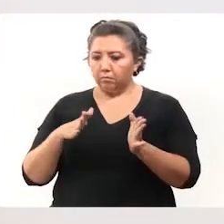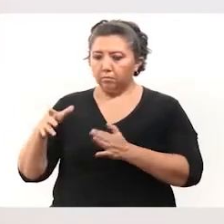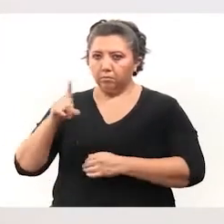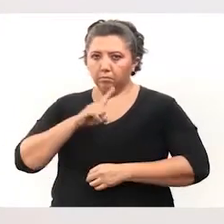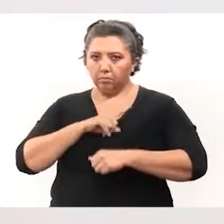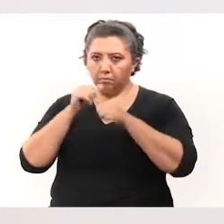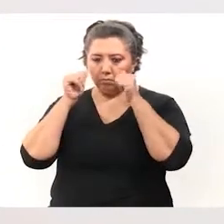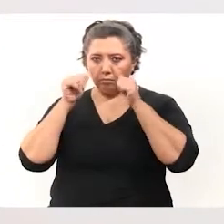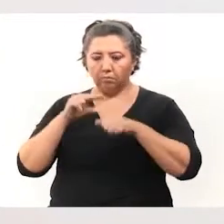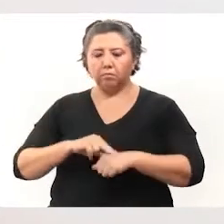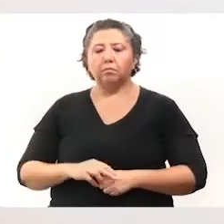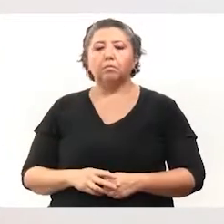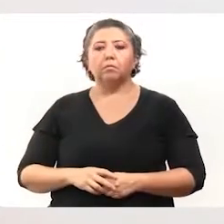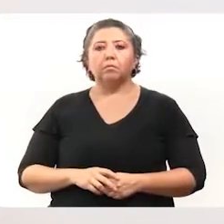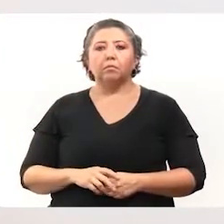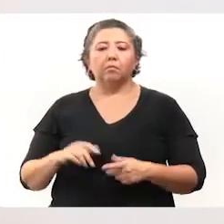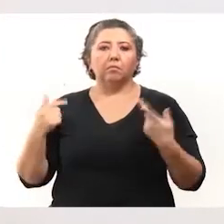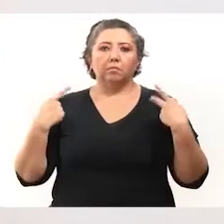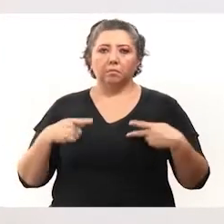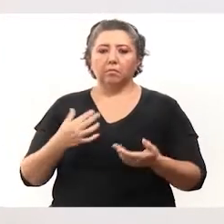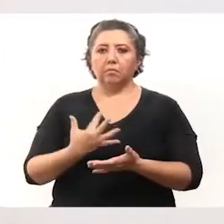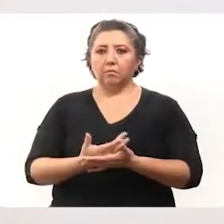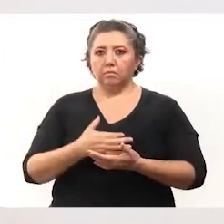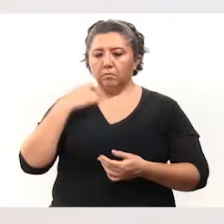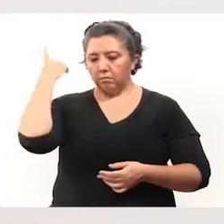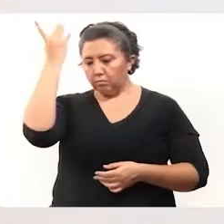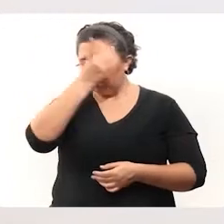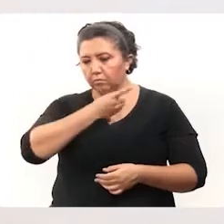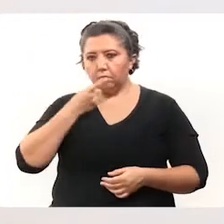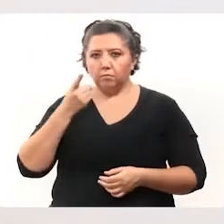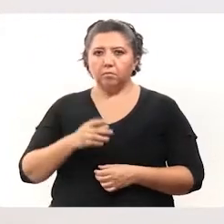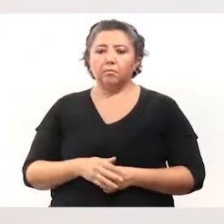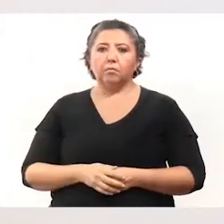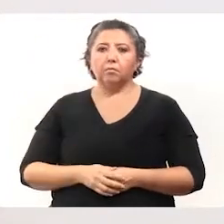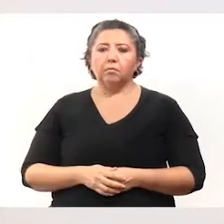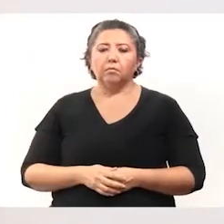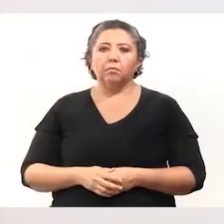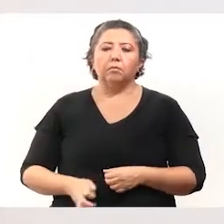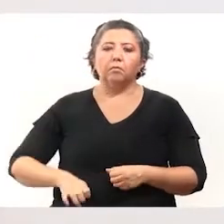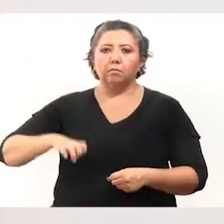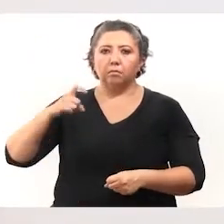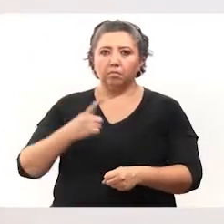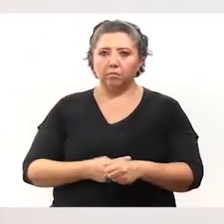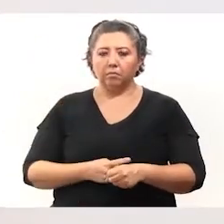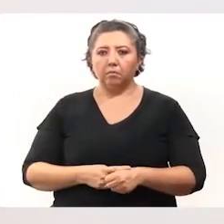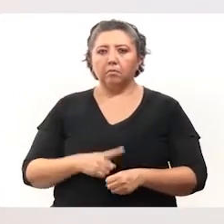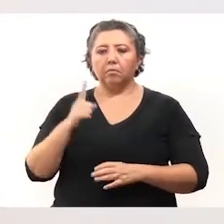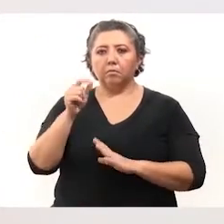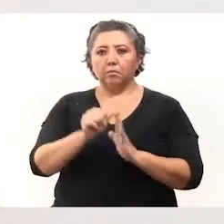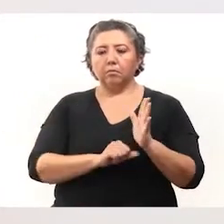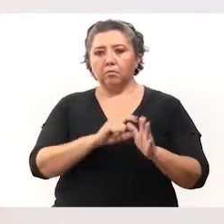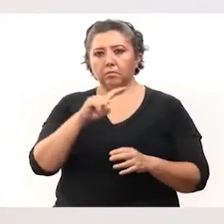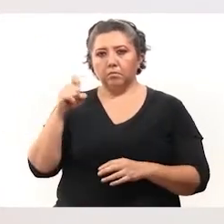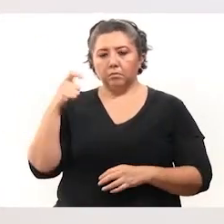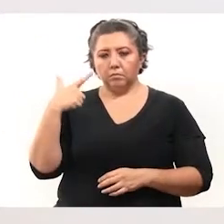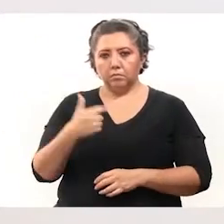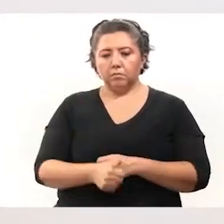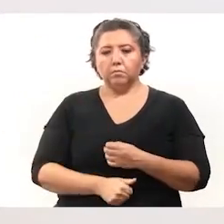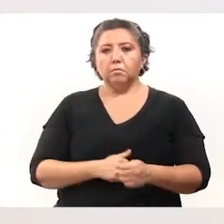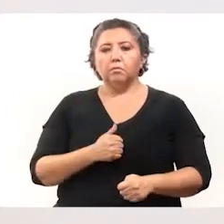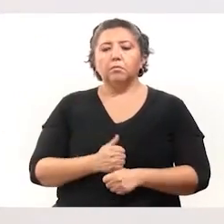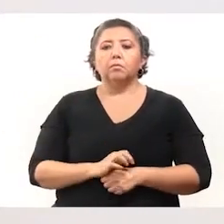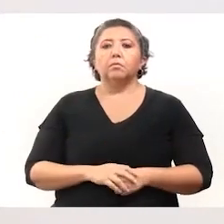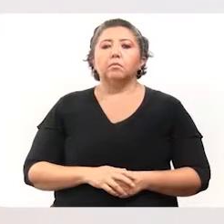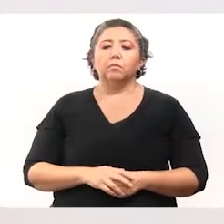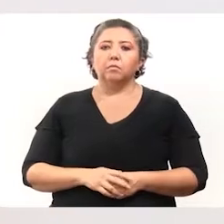públicos y en aislamiento total. Hay otros pacientes a la espera de diagnóstico. El rango de edad de los casos es de 1 mes a 107